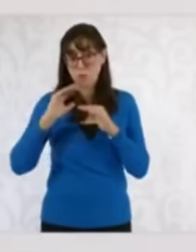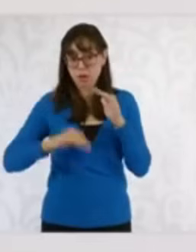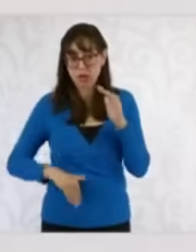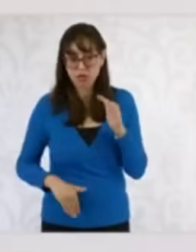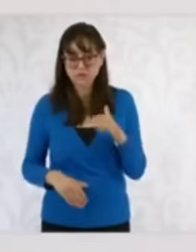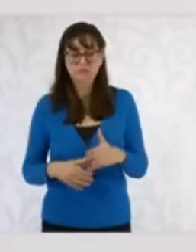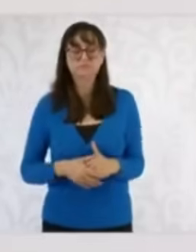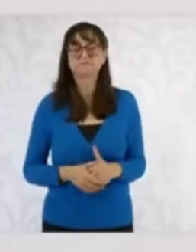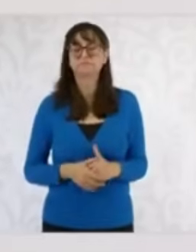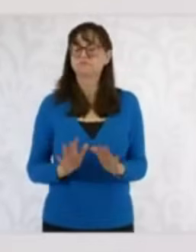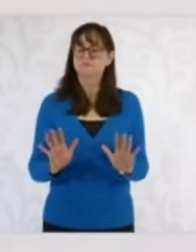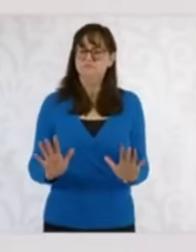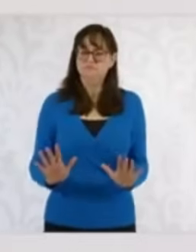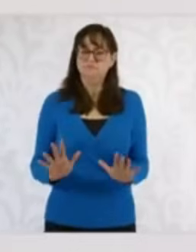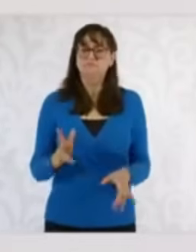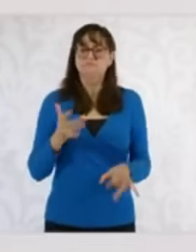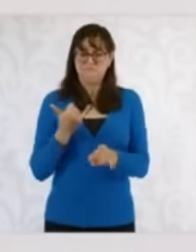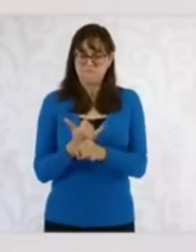seguir informando.